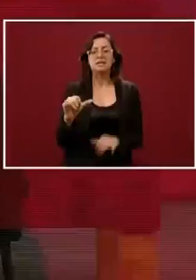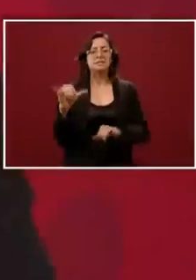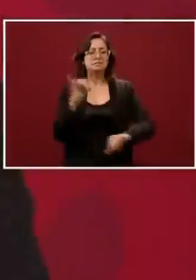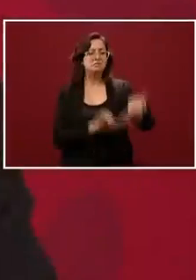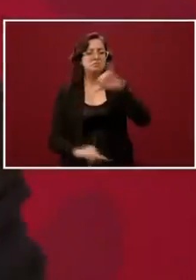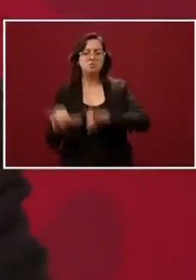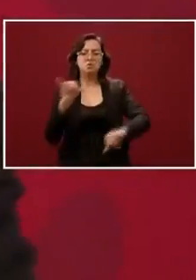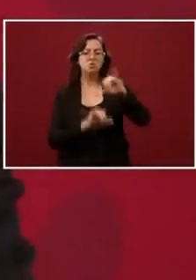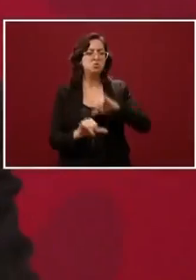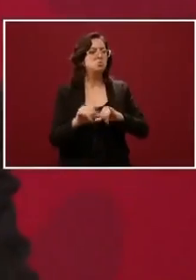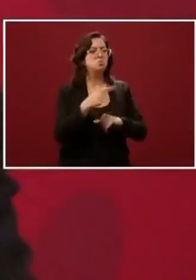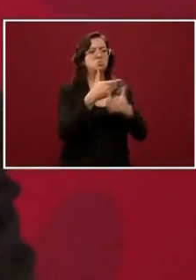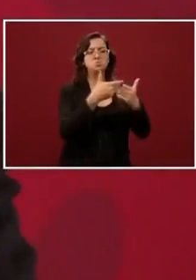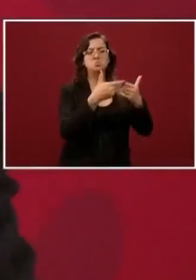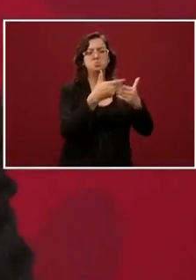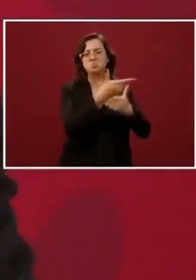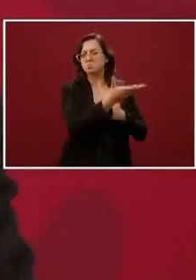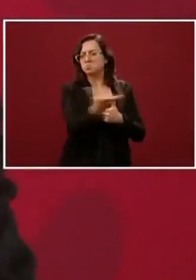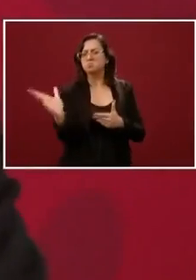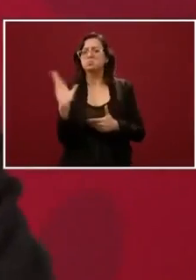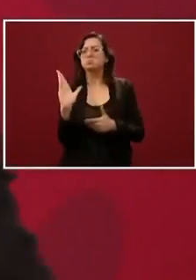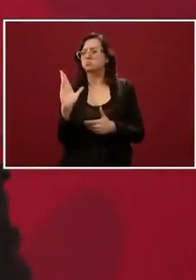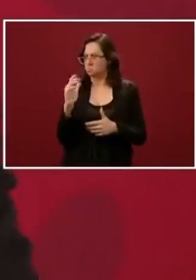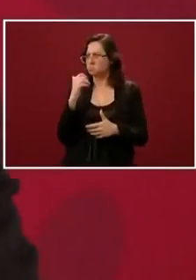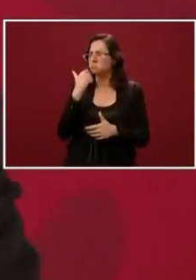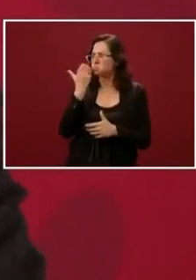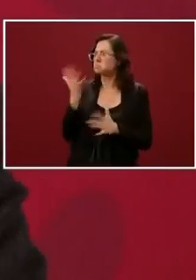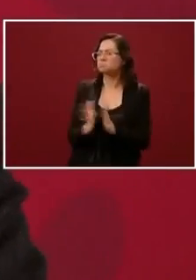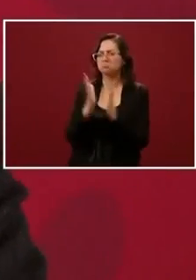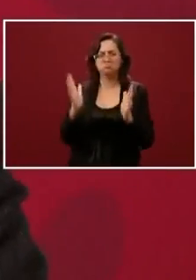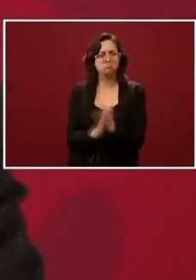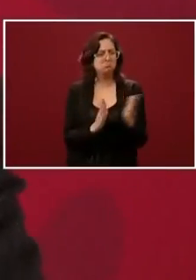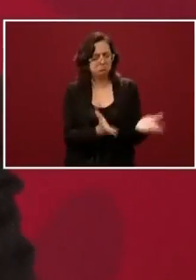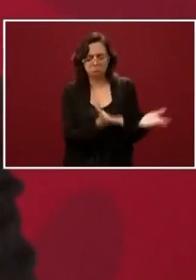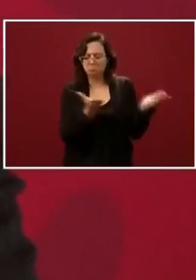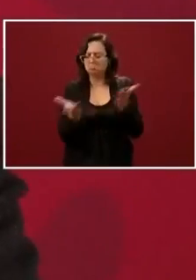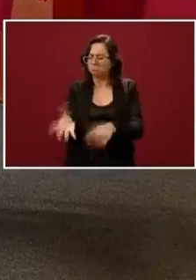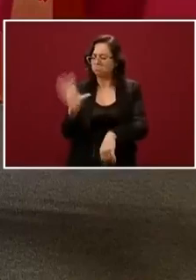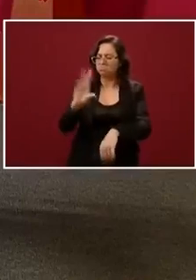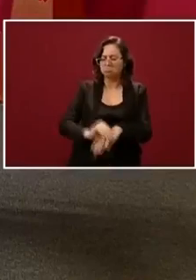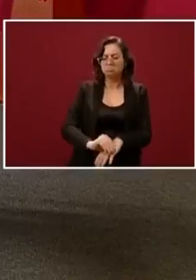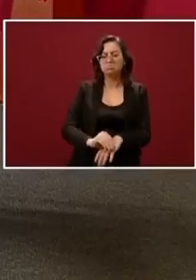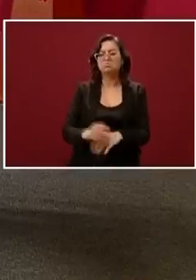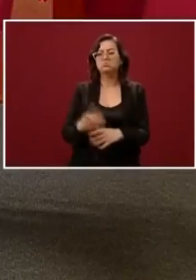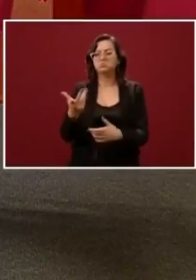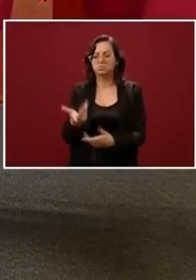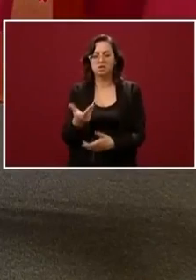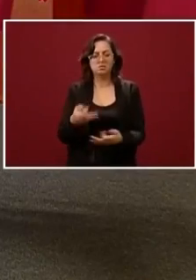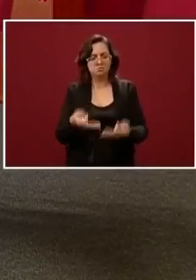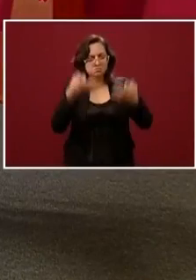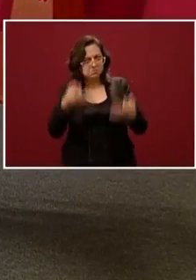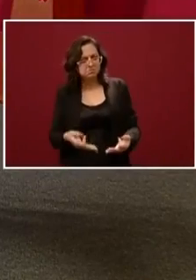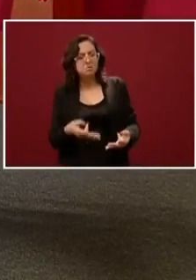el inicio expresaron su deseo de participar en este proceso de reconocimiento de su